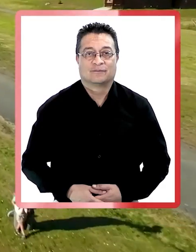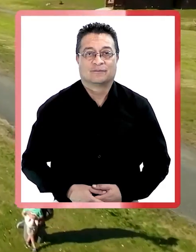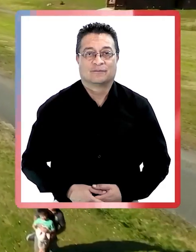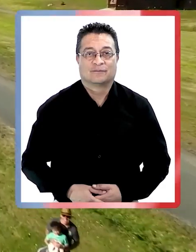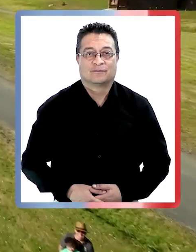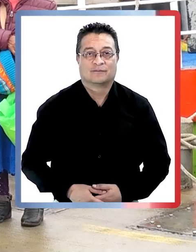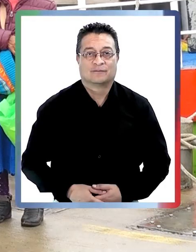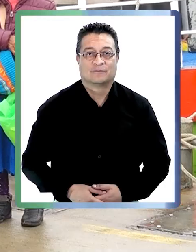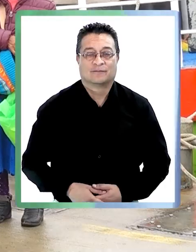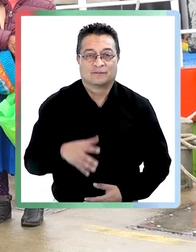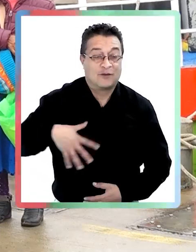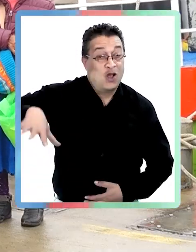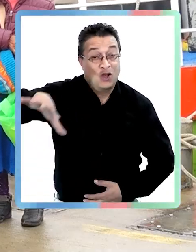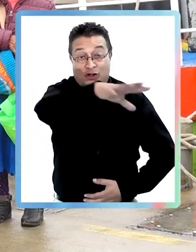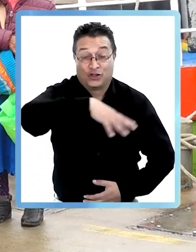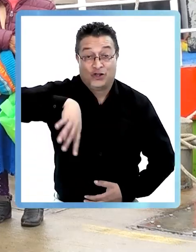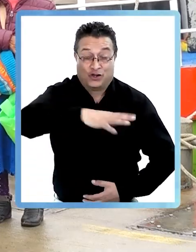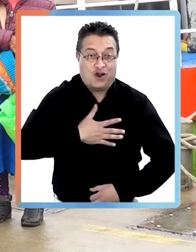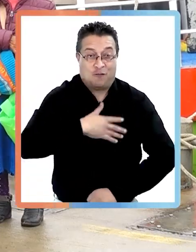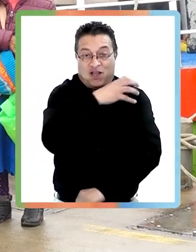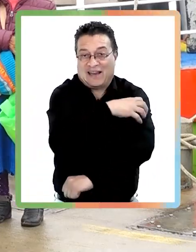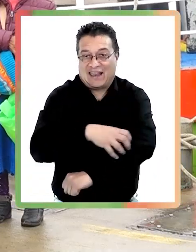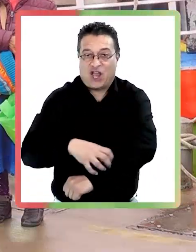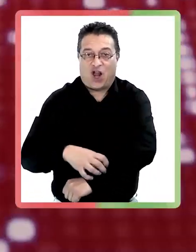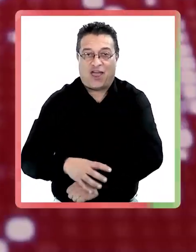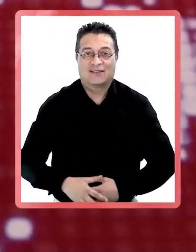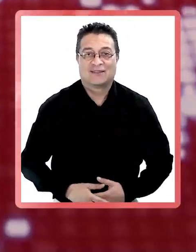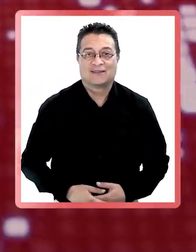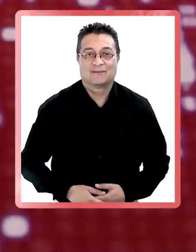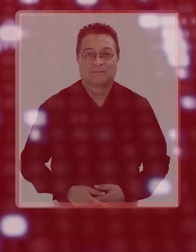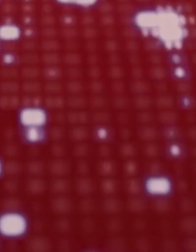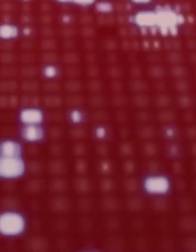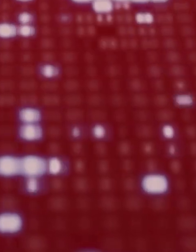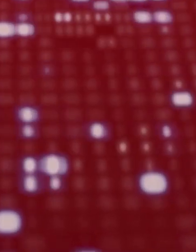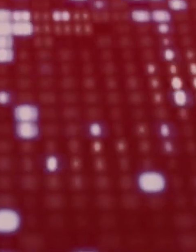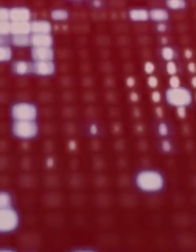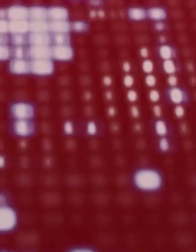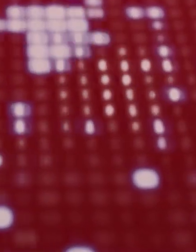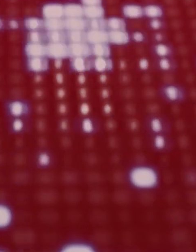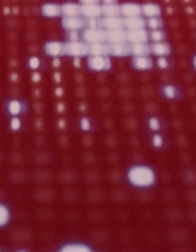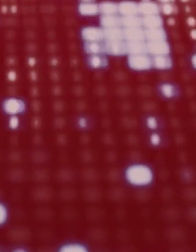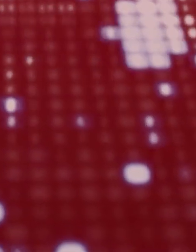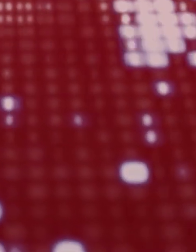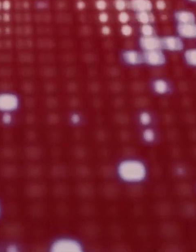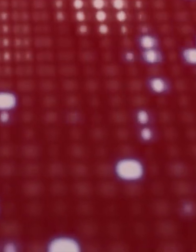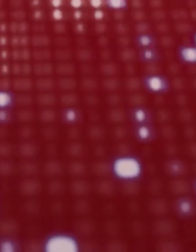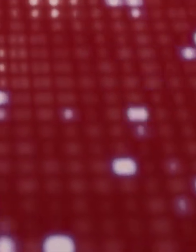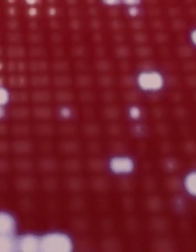Somos las regiones.